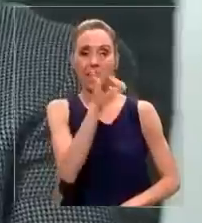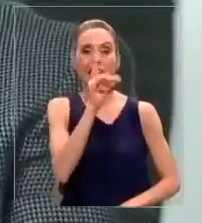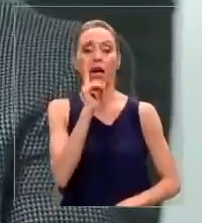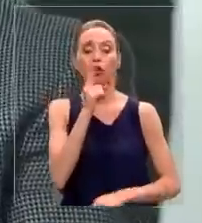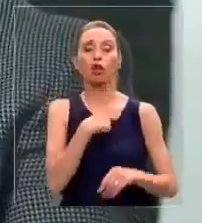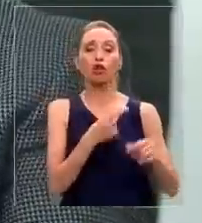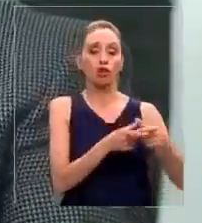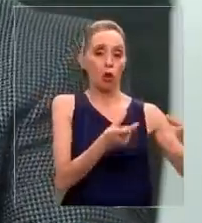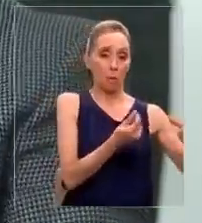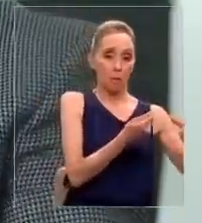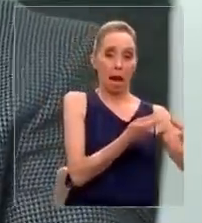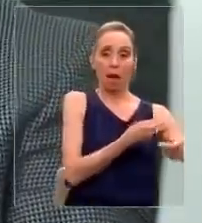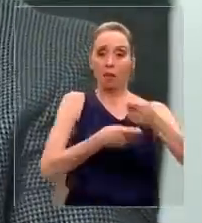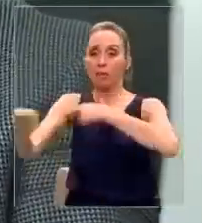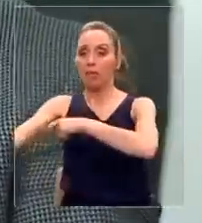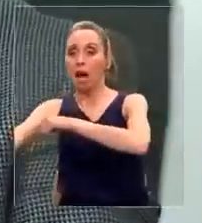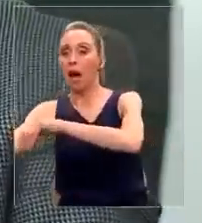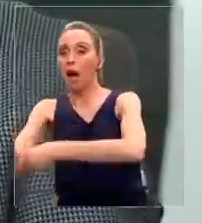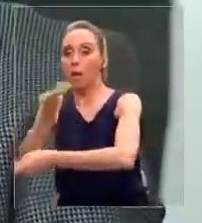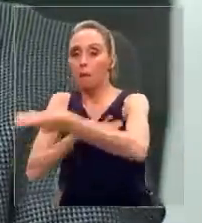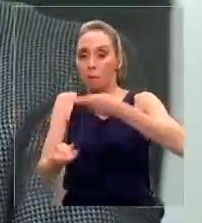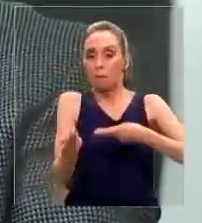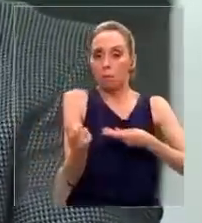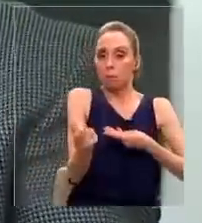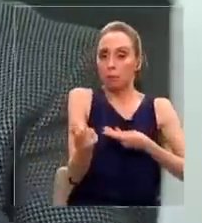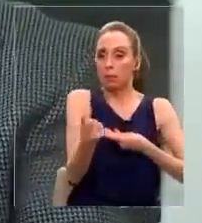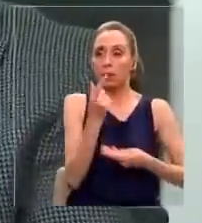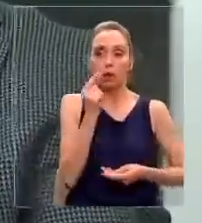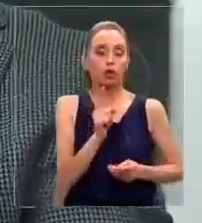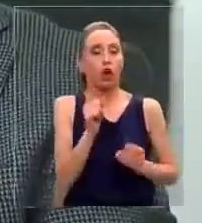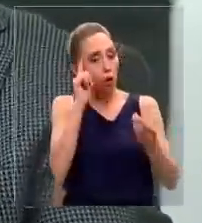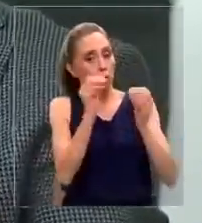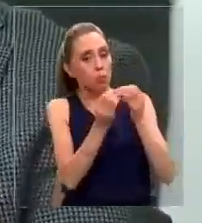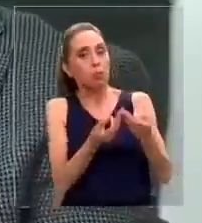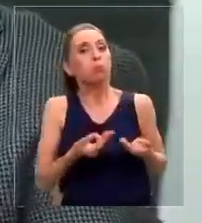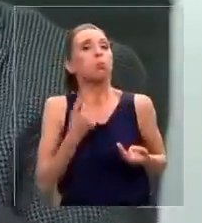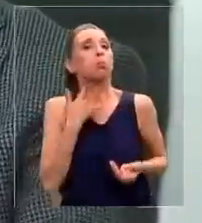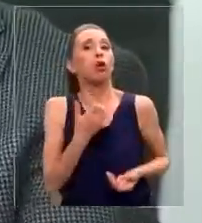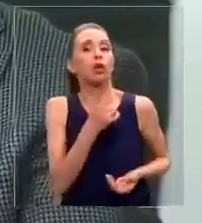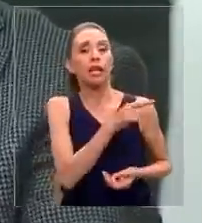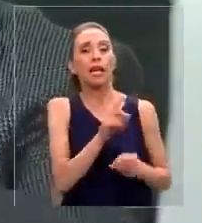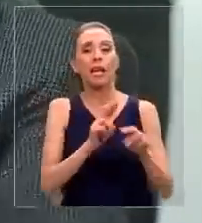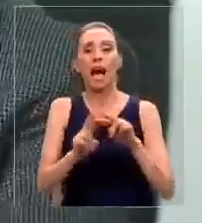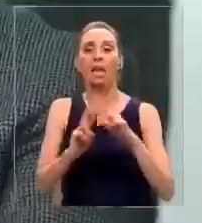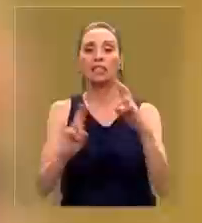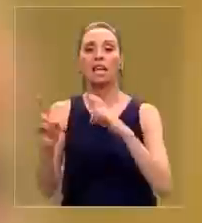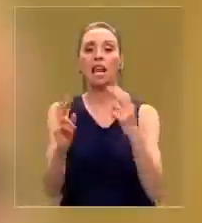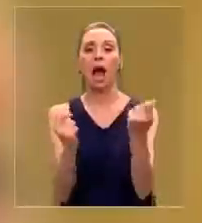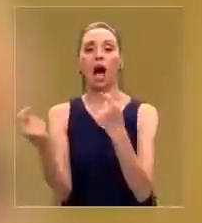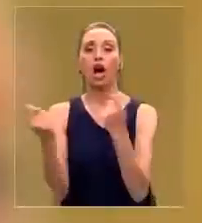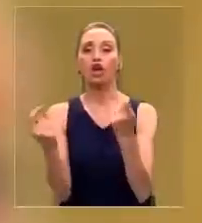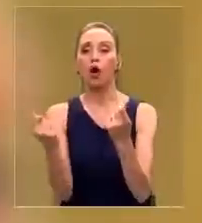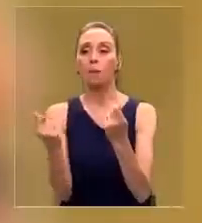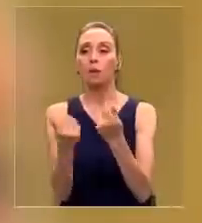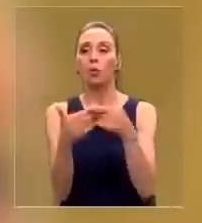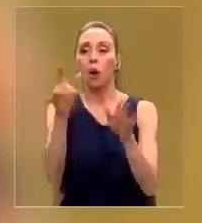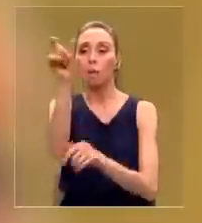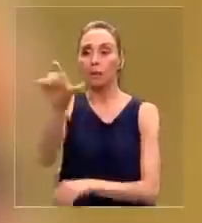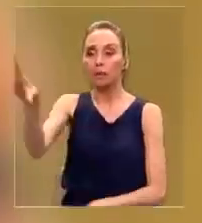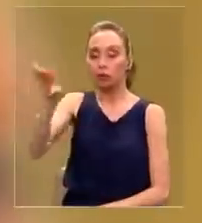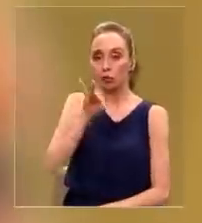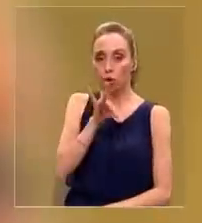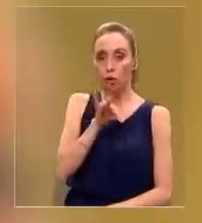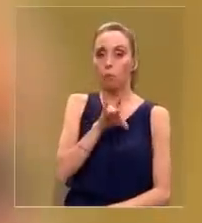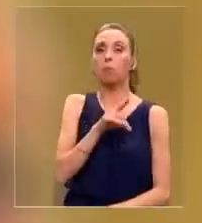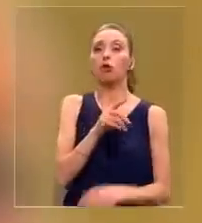factoriza. Yo no voy a sacar conclusiones de por qué él realiza o toma la decisión de una relación comercial con quien quiera, porque